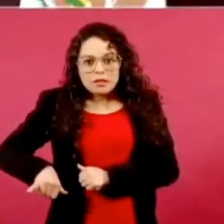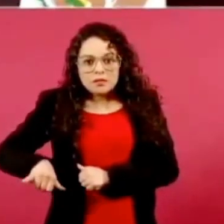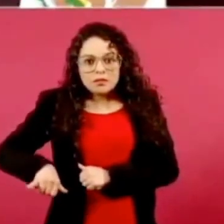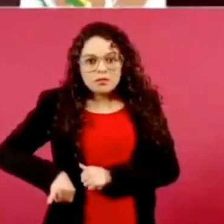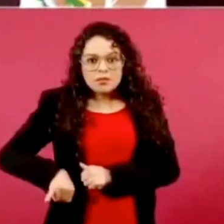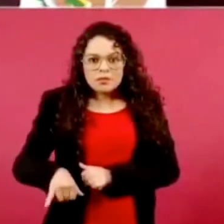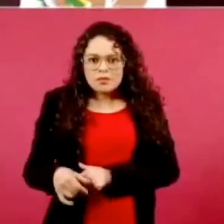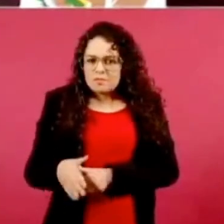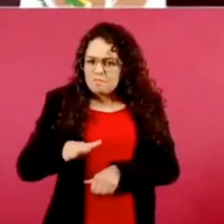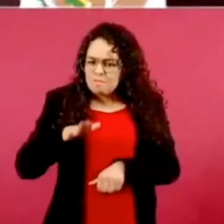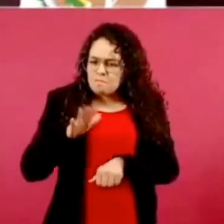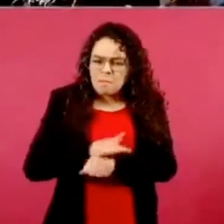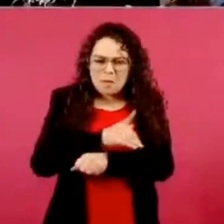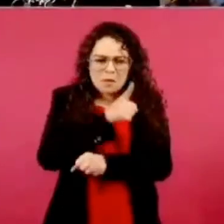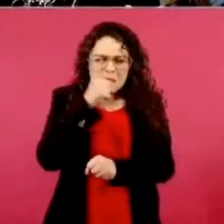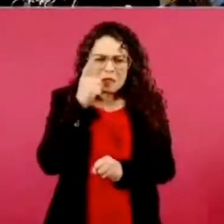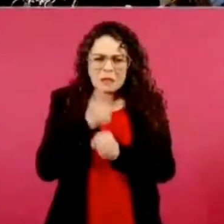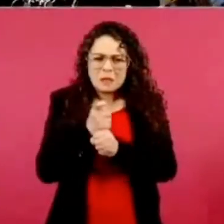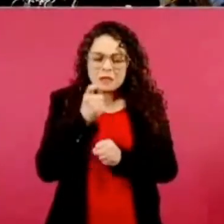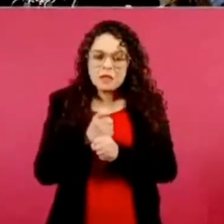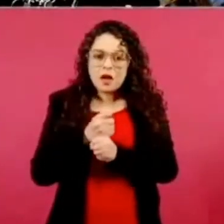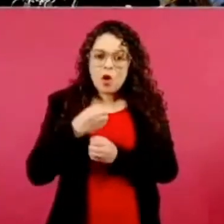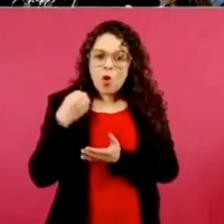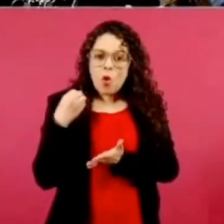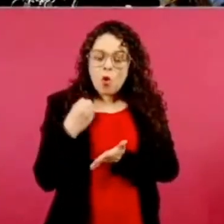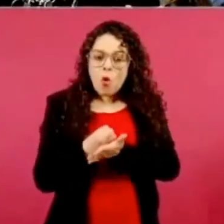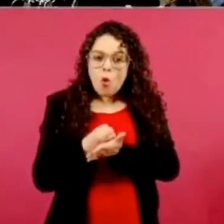La avaricia no existía